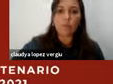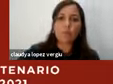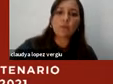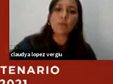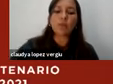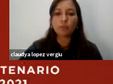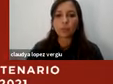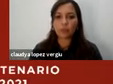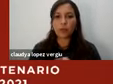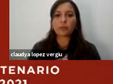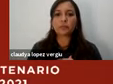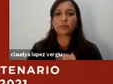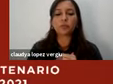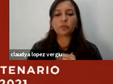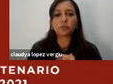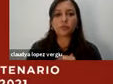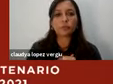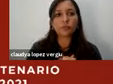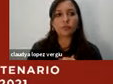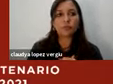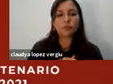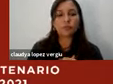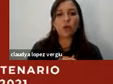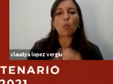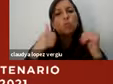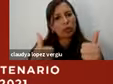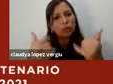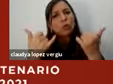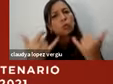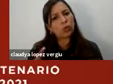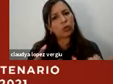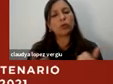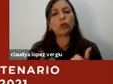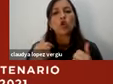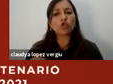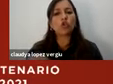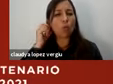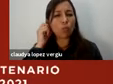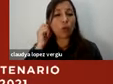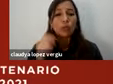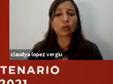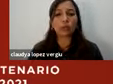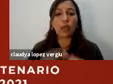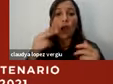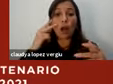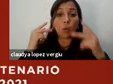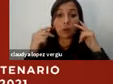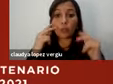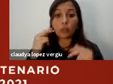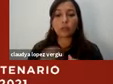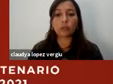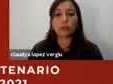los emprendimientos que realizan? Bueno, para nosotros como mujer y Aguajún